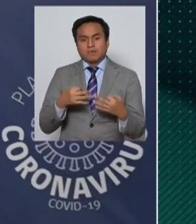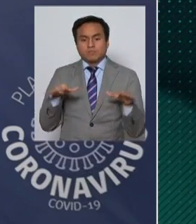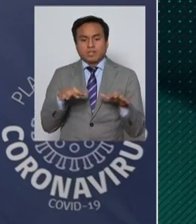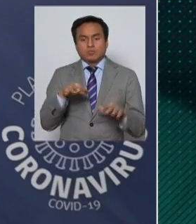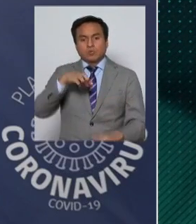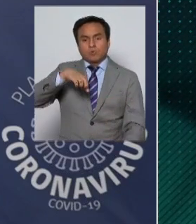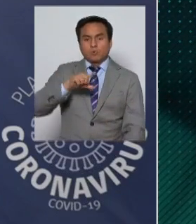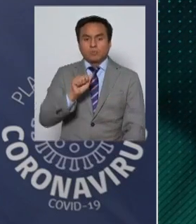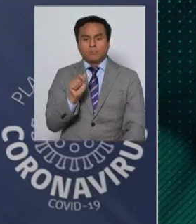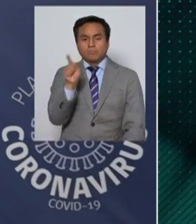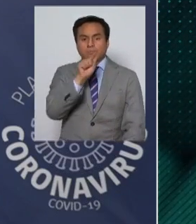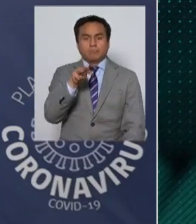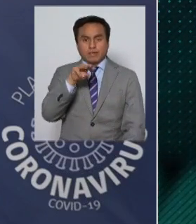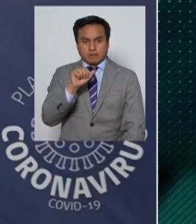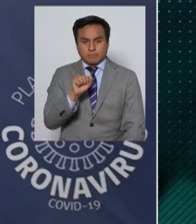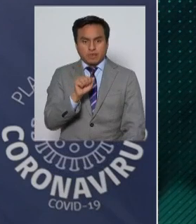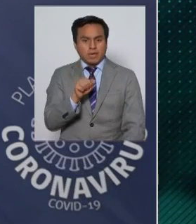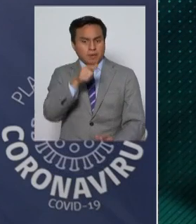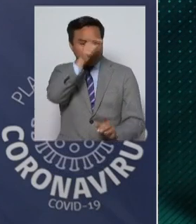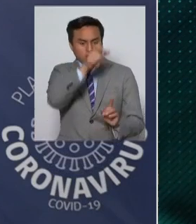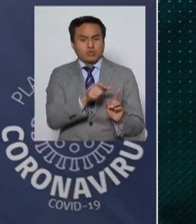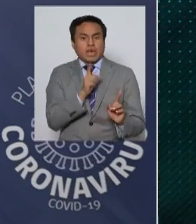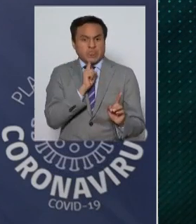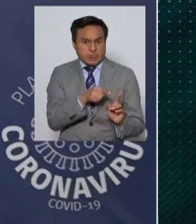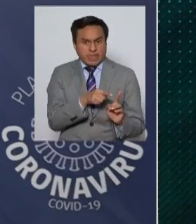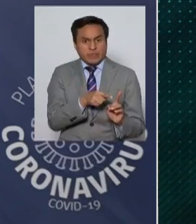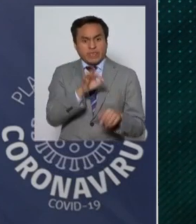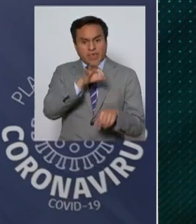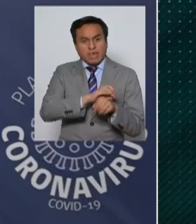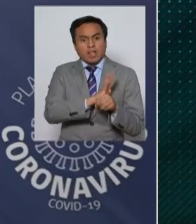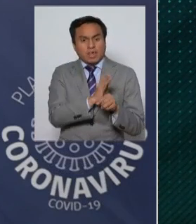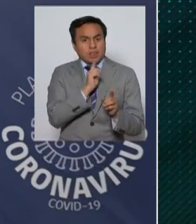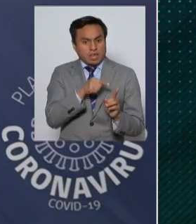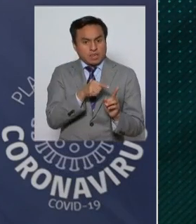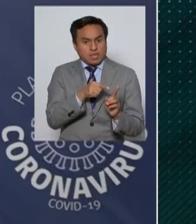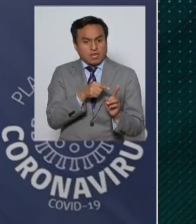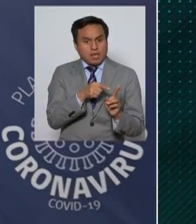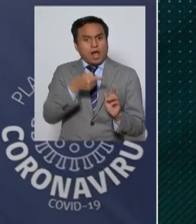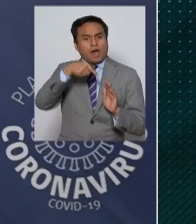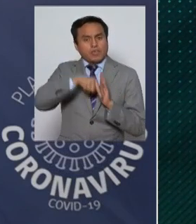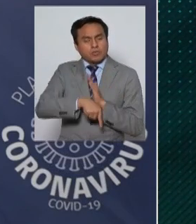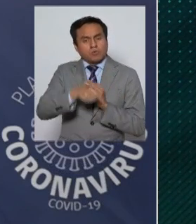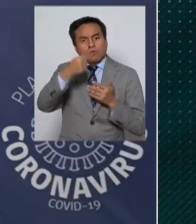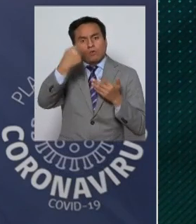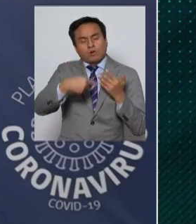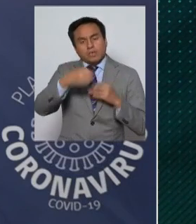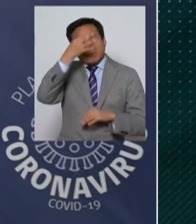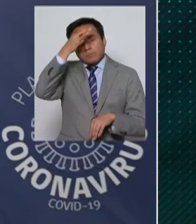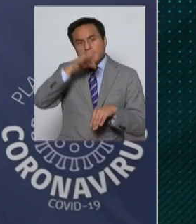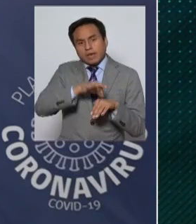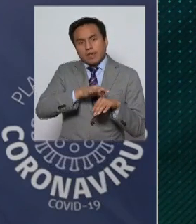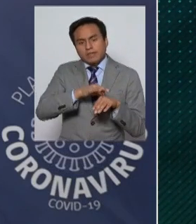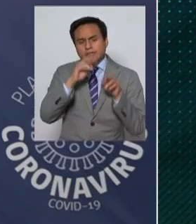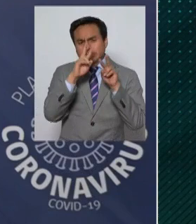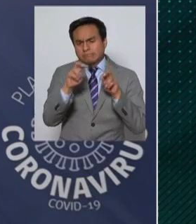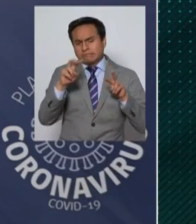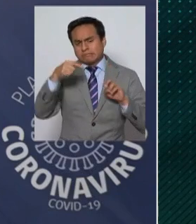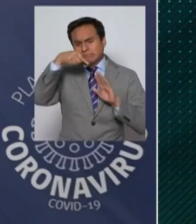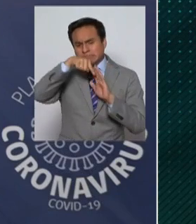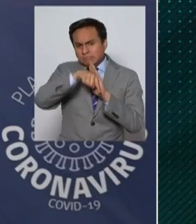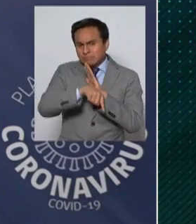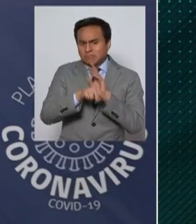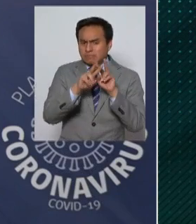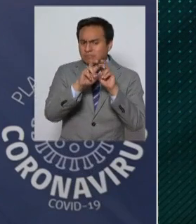usando plasma de una persona que ha tenido una infección por COVID, que puede tener otras enfermedades que tienen que chequearse